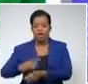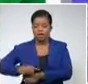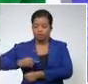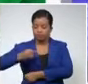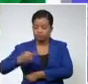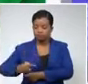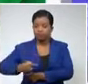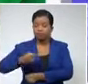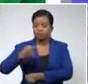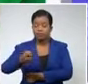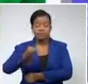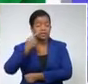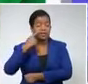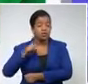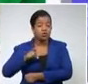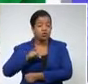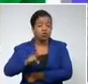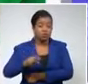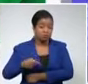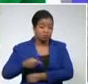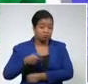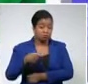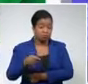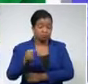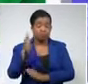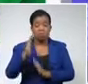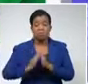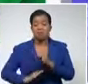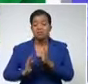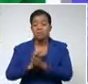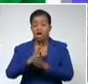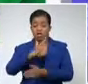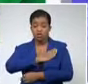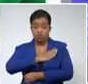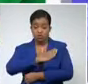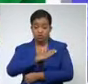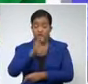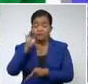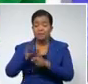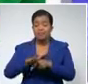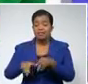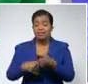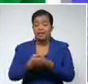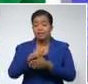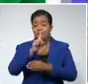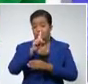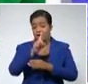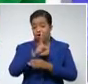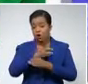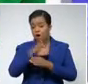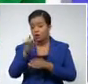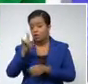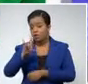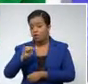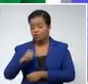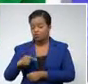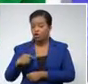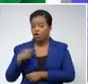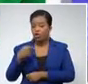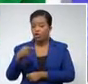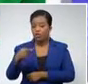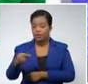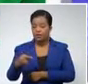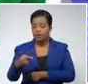los últimos, en el mes de marzo, del 1 al 9 de marzo, todos los días se han diagnosticado